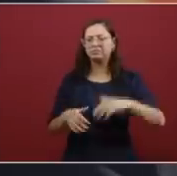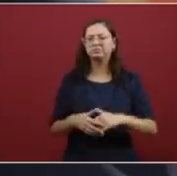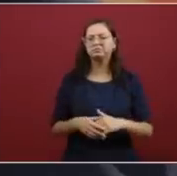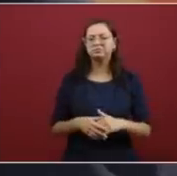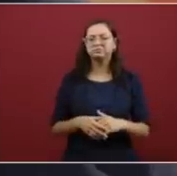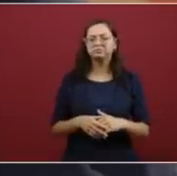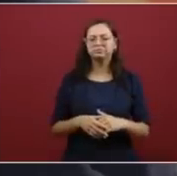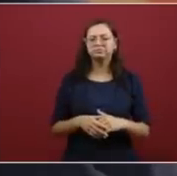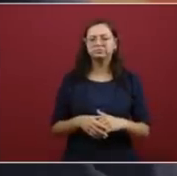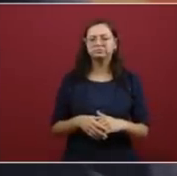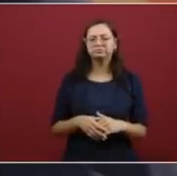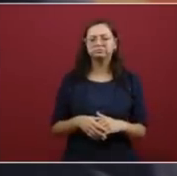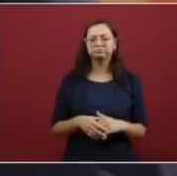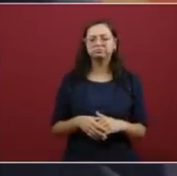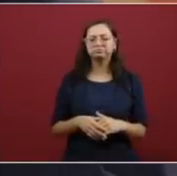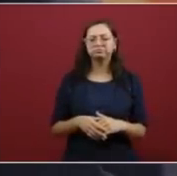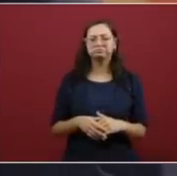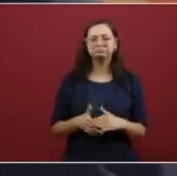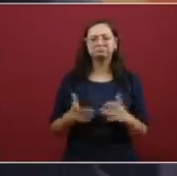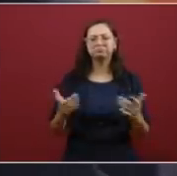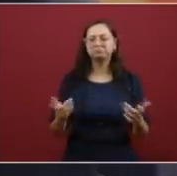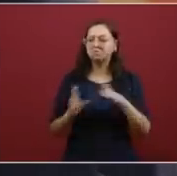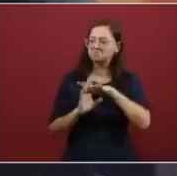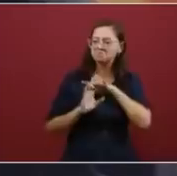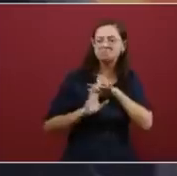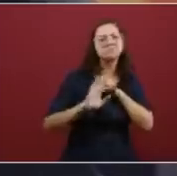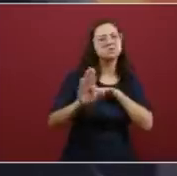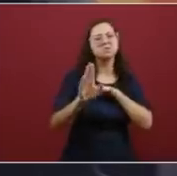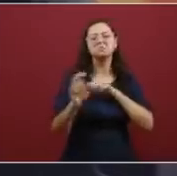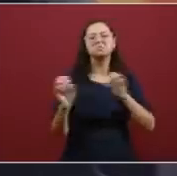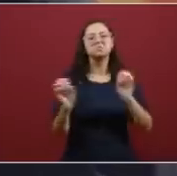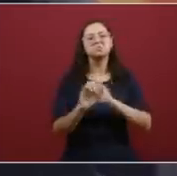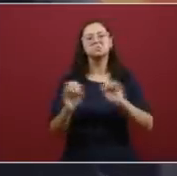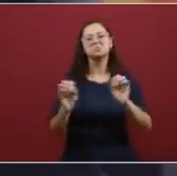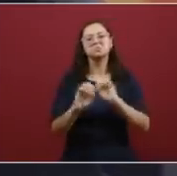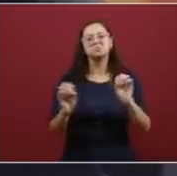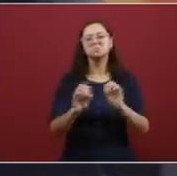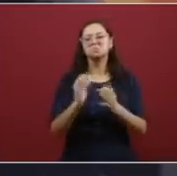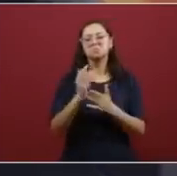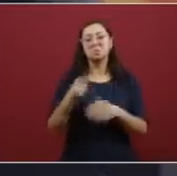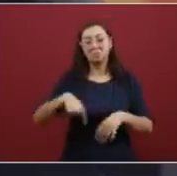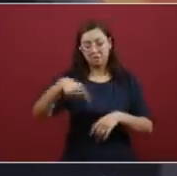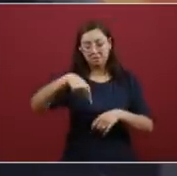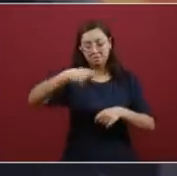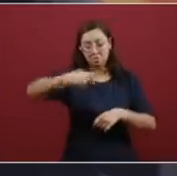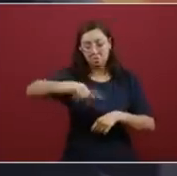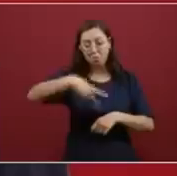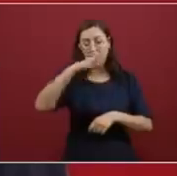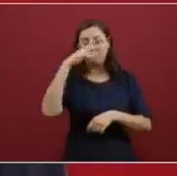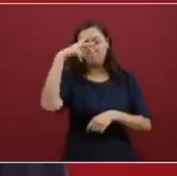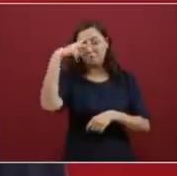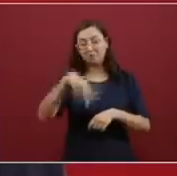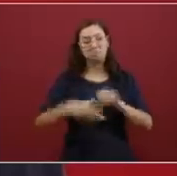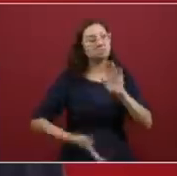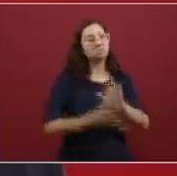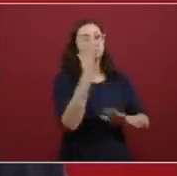va a ser cero la migración de mexicanos.